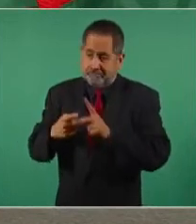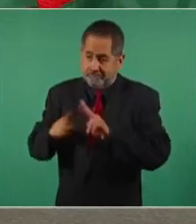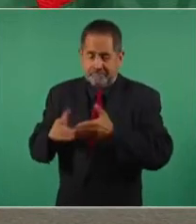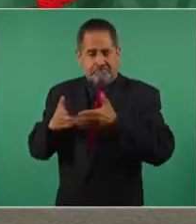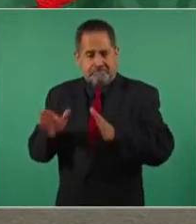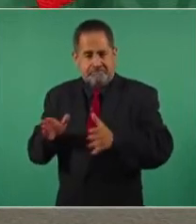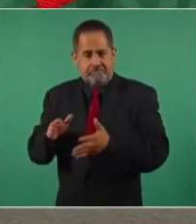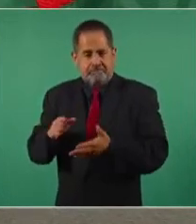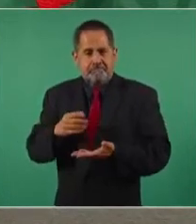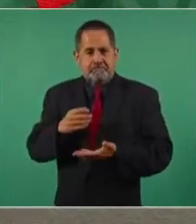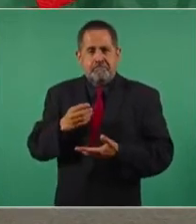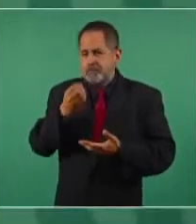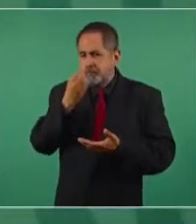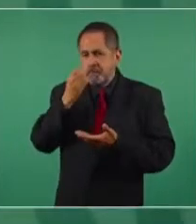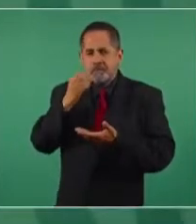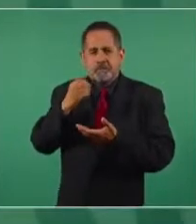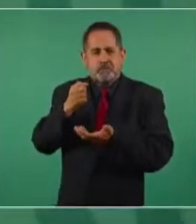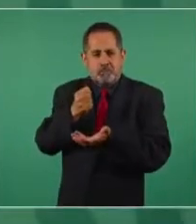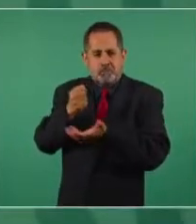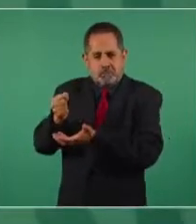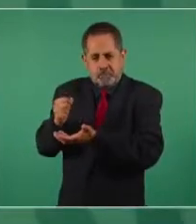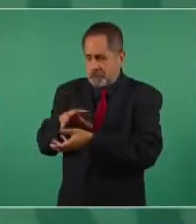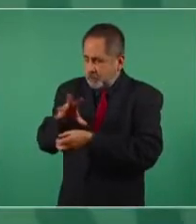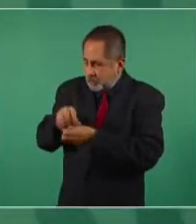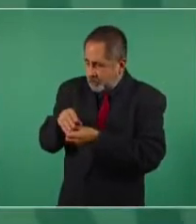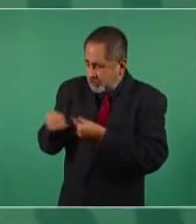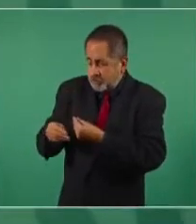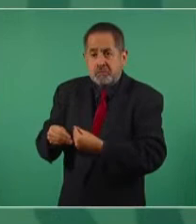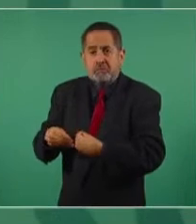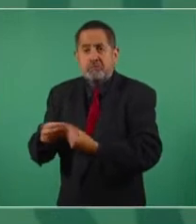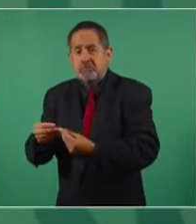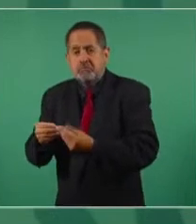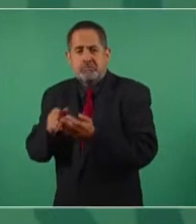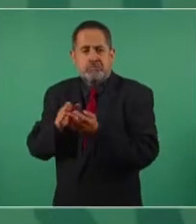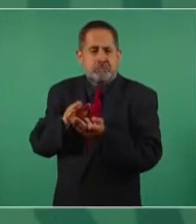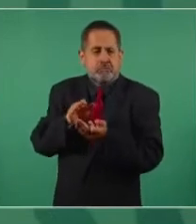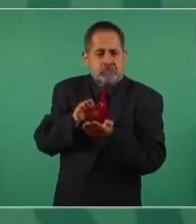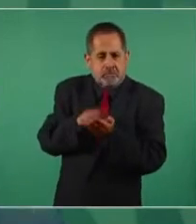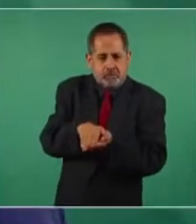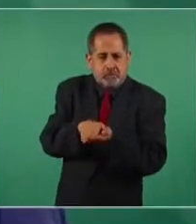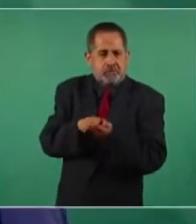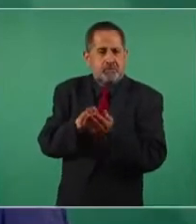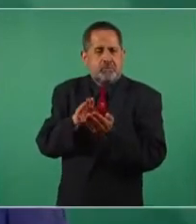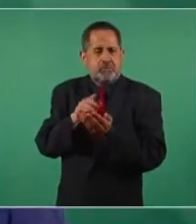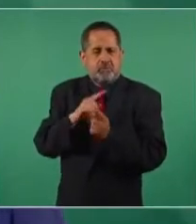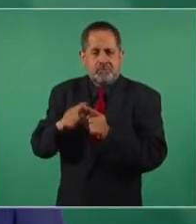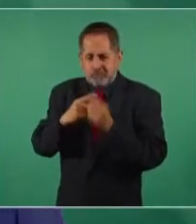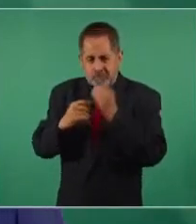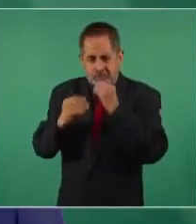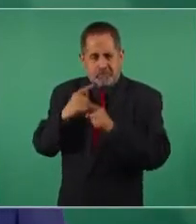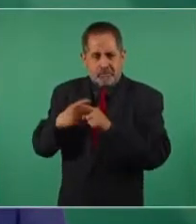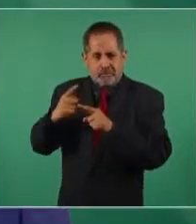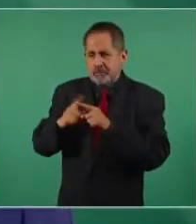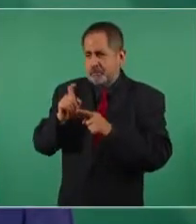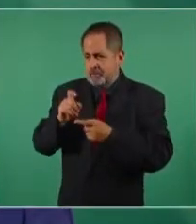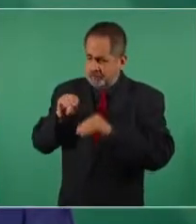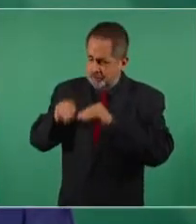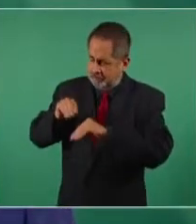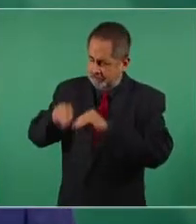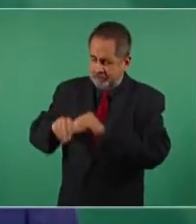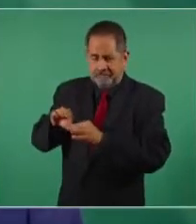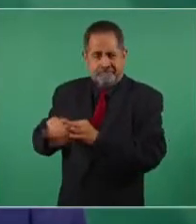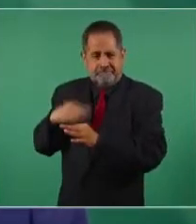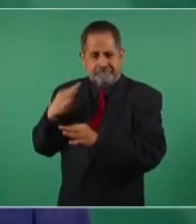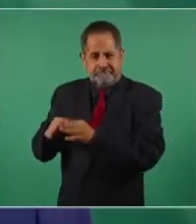el itacate la comida la torta el agua